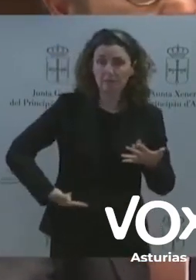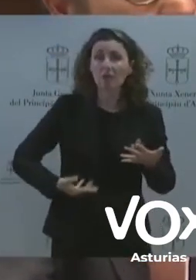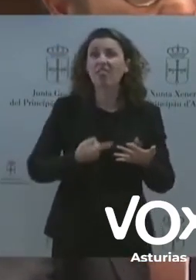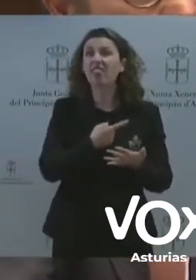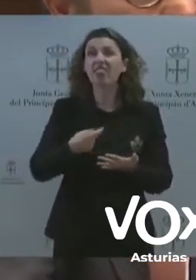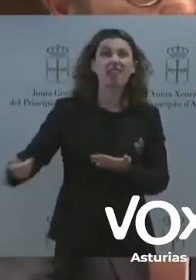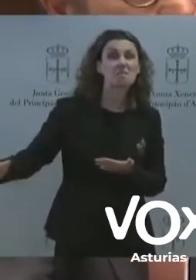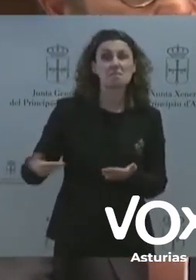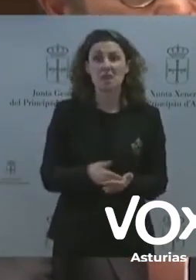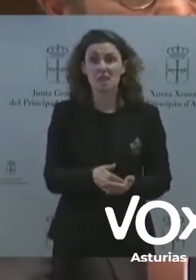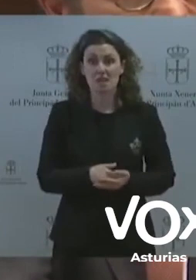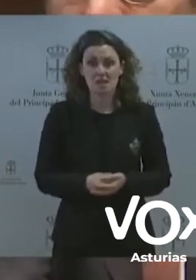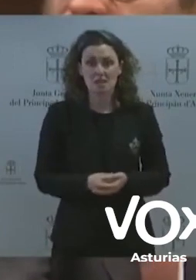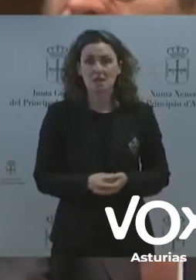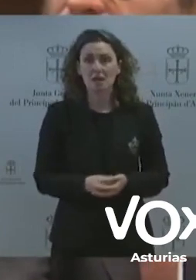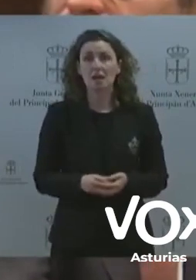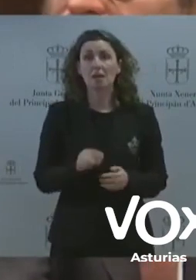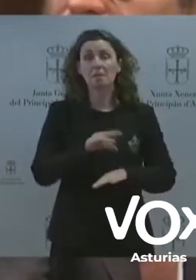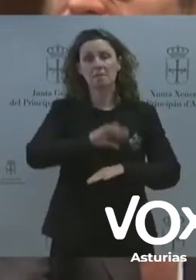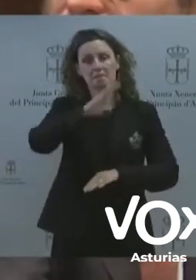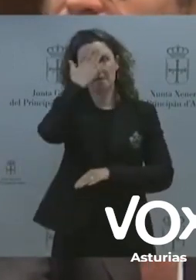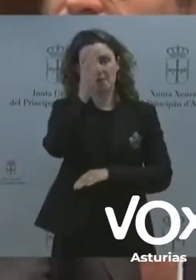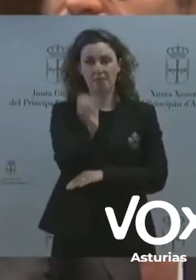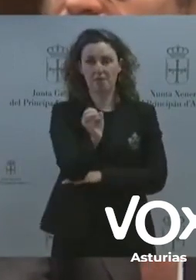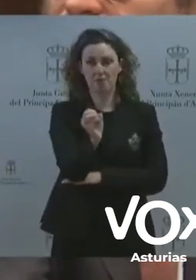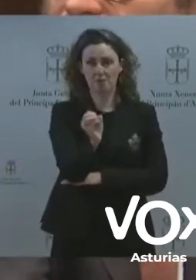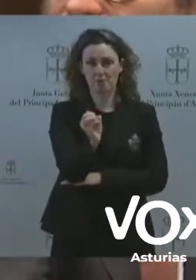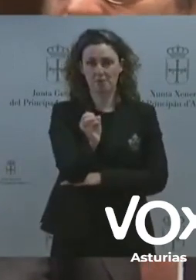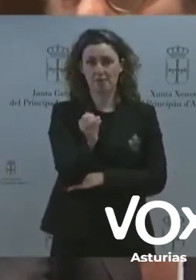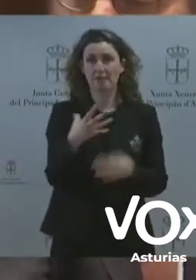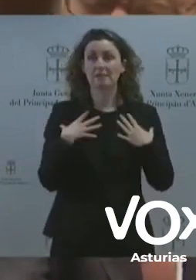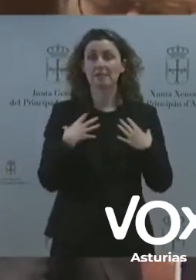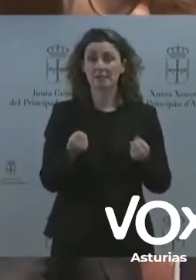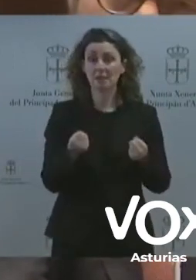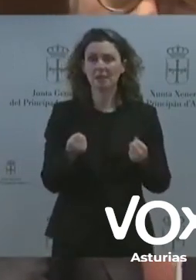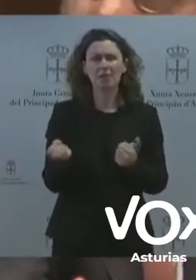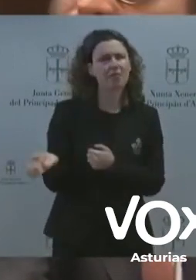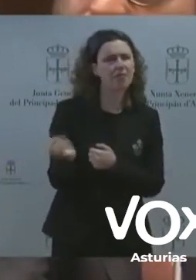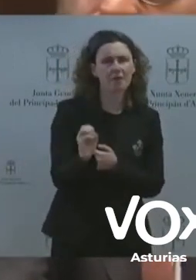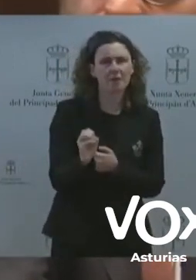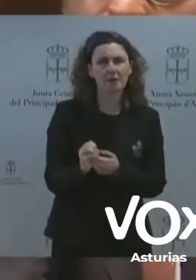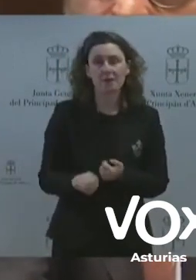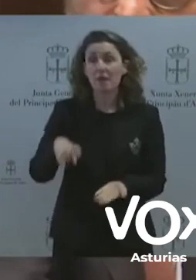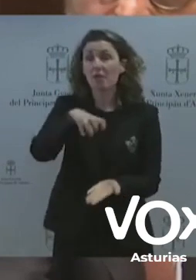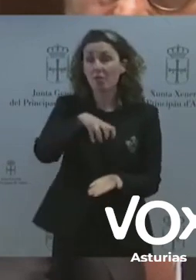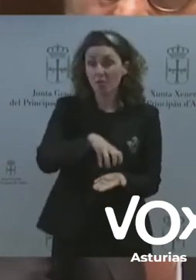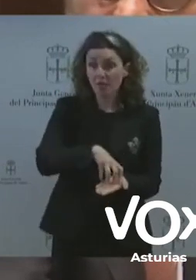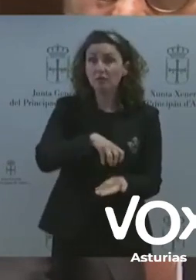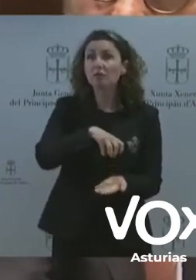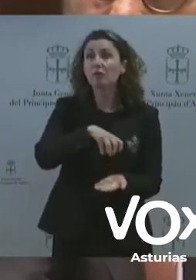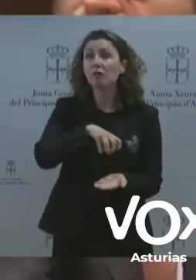primaria, 0. Gestión de personal sanitario, otro 0. Centros de atención de primaria en la zona rural,